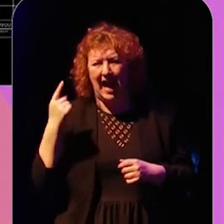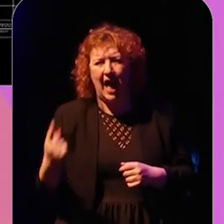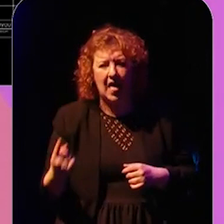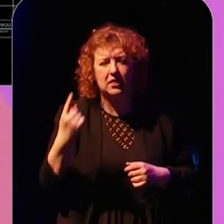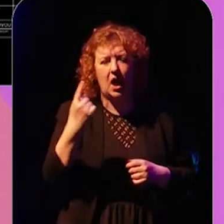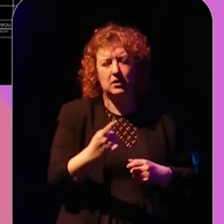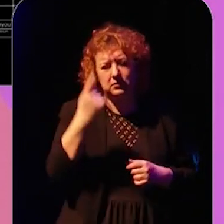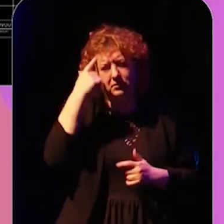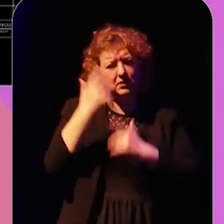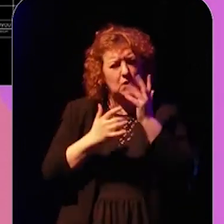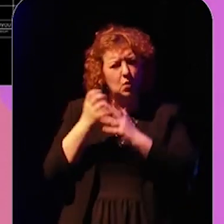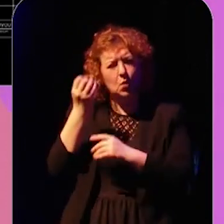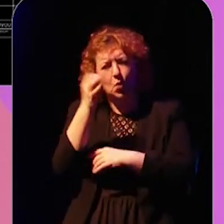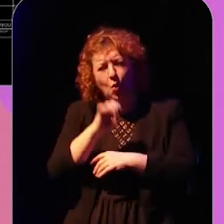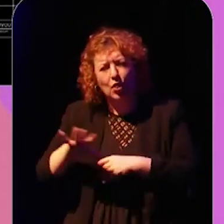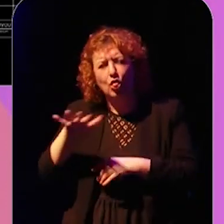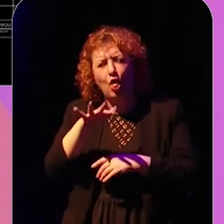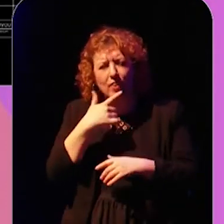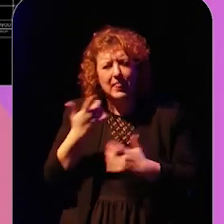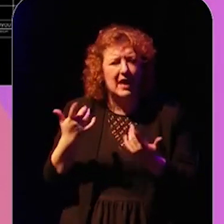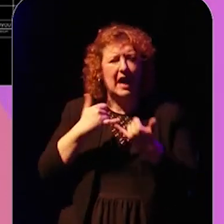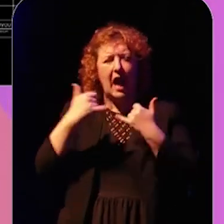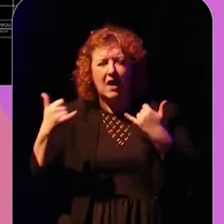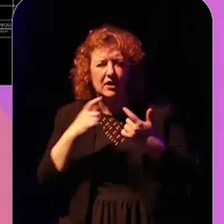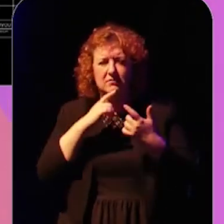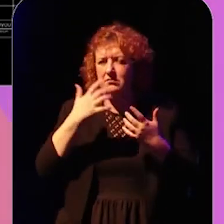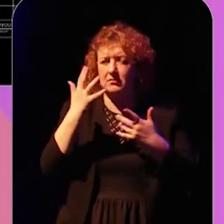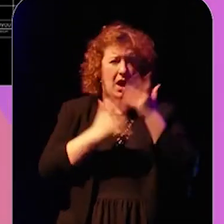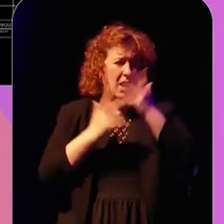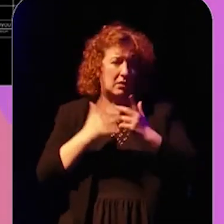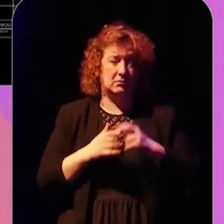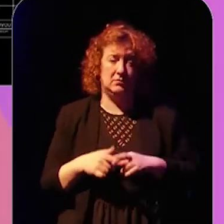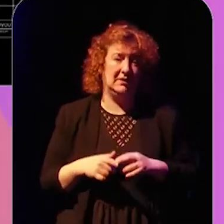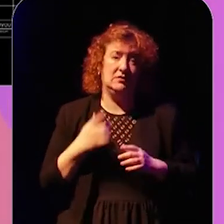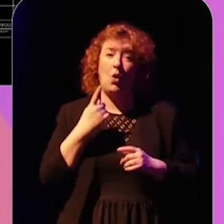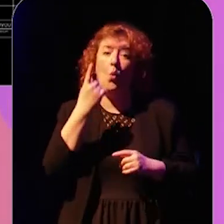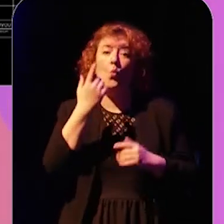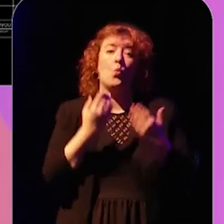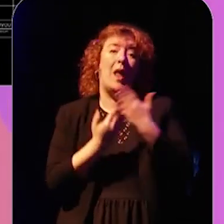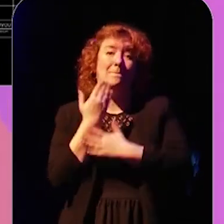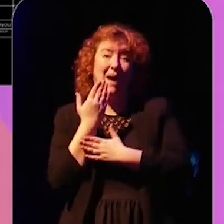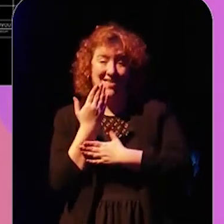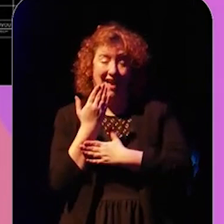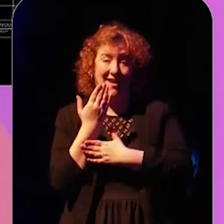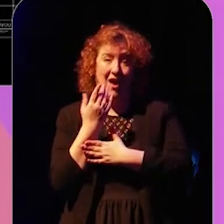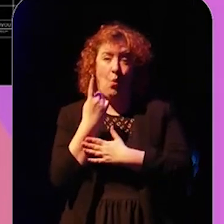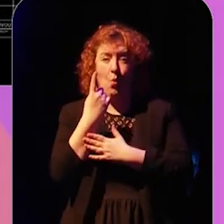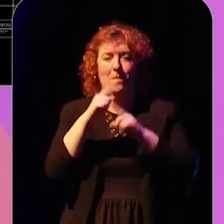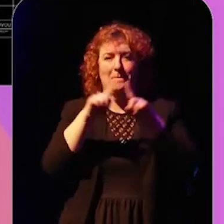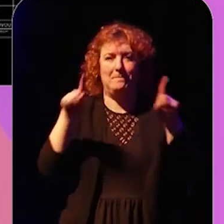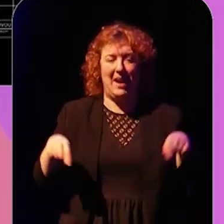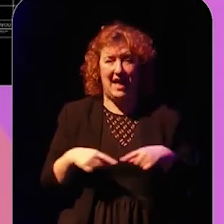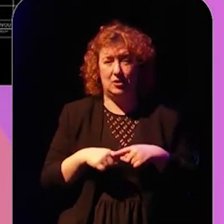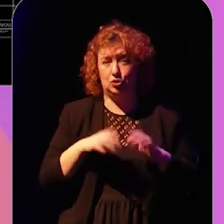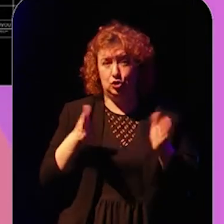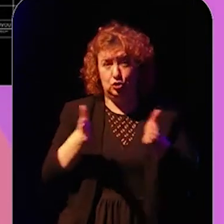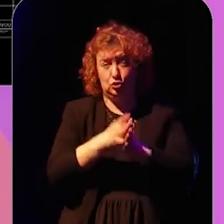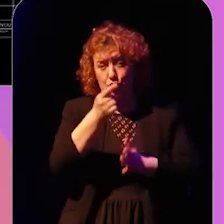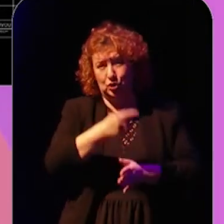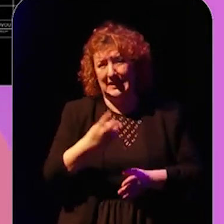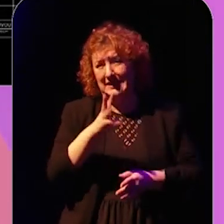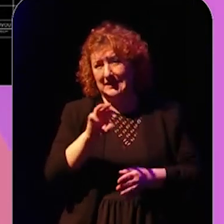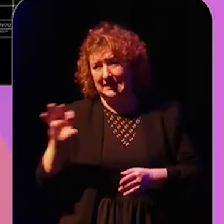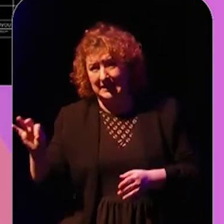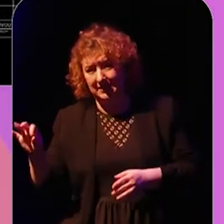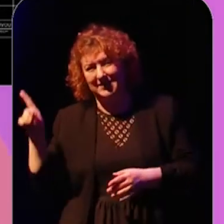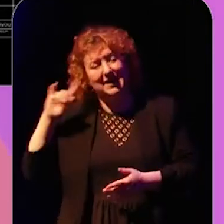de ellos hay que calcular qué luces van, dónde van, qué cables, como una mañana cada plano. Son 300. Y además, los